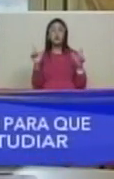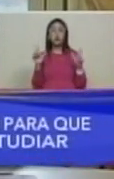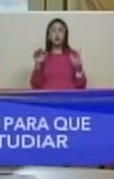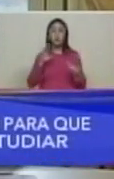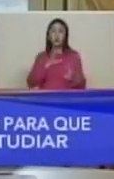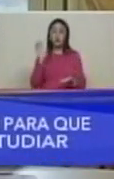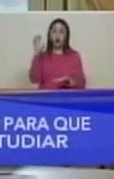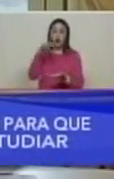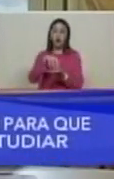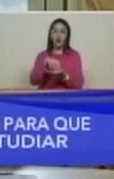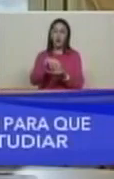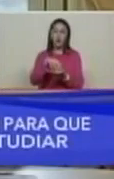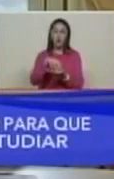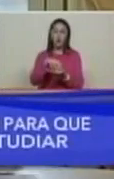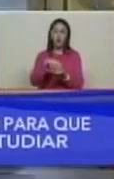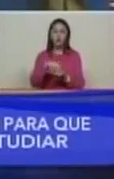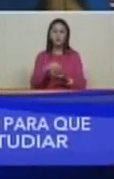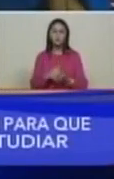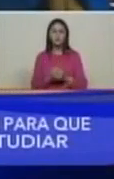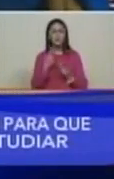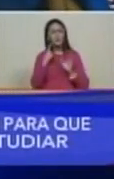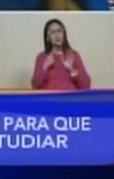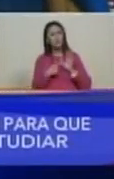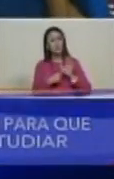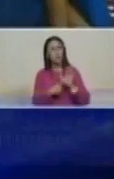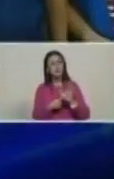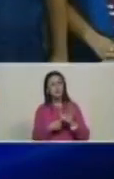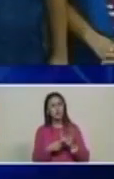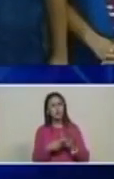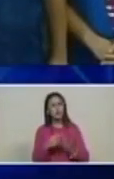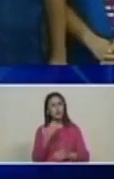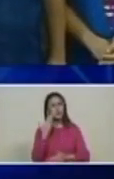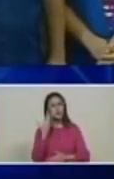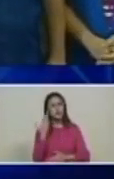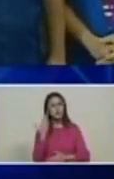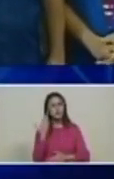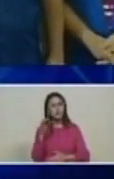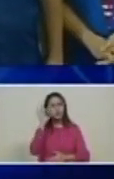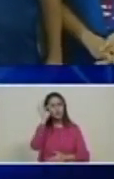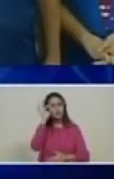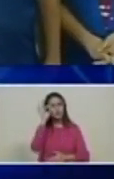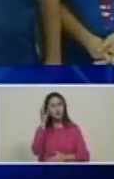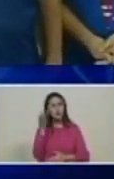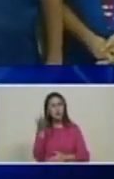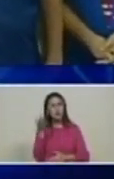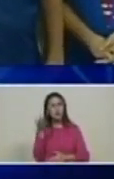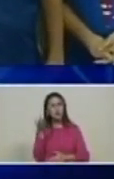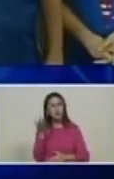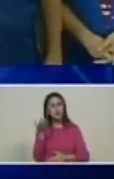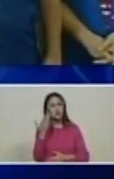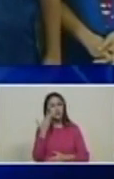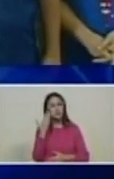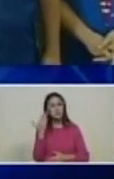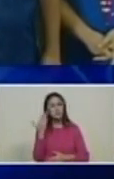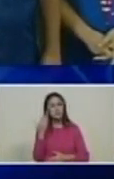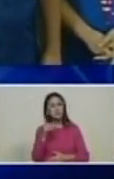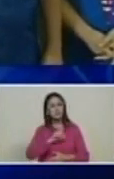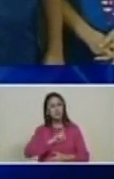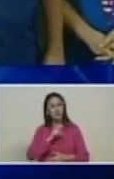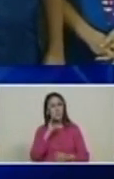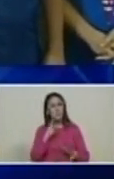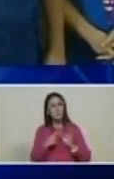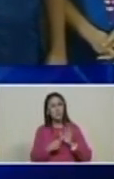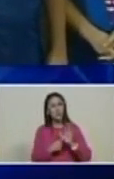estado Aragua. Me iban a mostrar, no sé si ya están en posición, me iban a